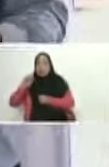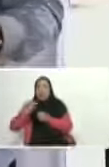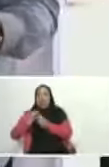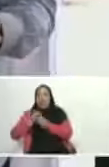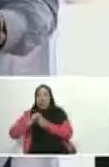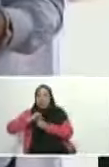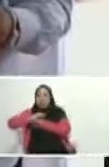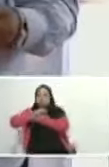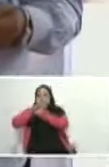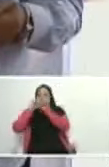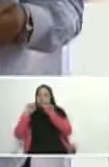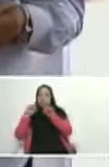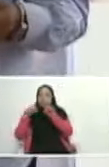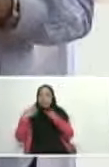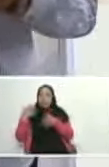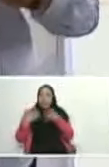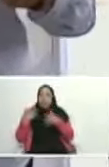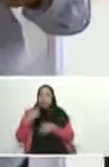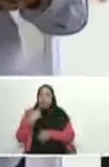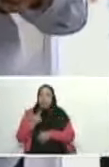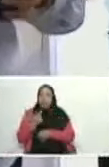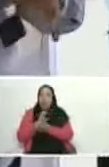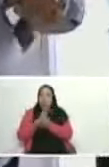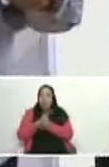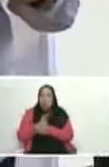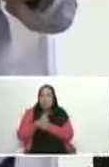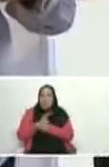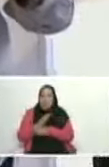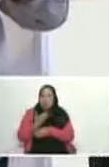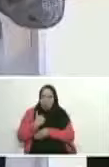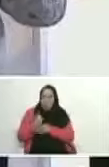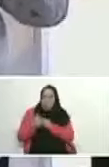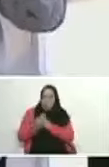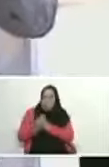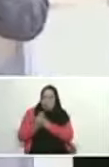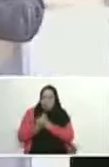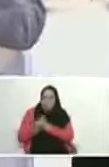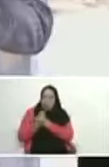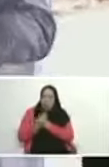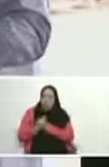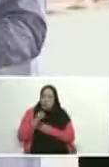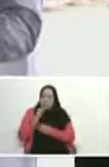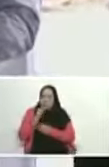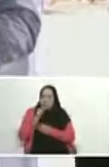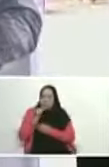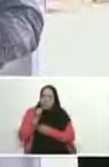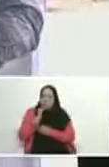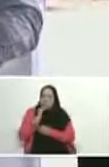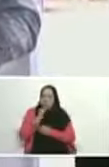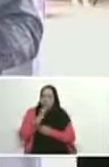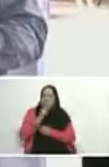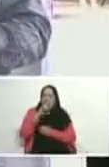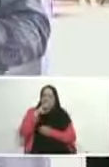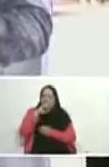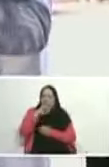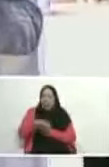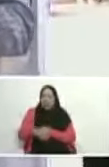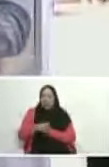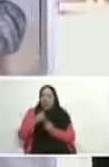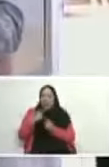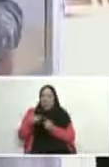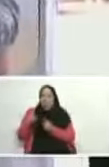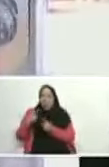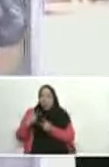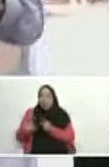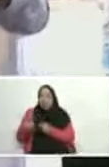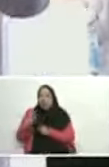Explosivo. Explosivo. Y lo protege a uno frente a todo mal y peligro. No, la